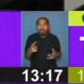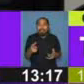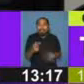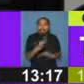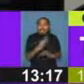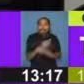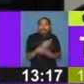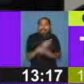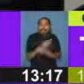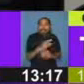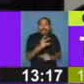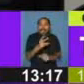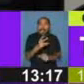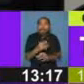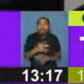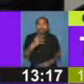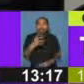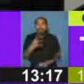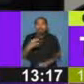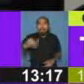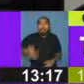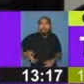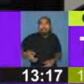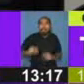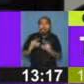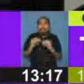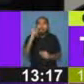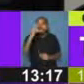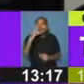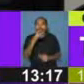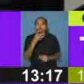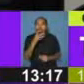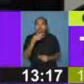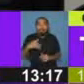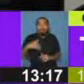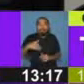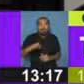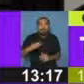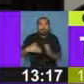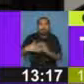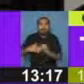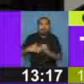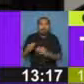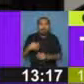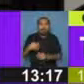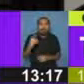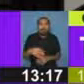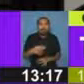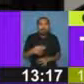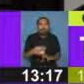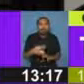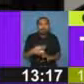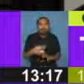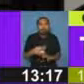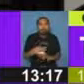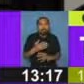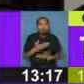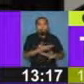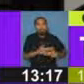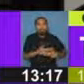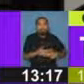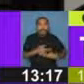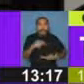el noveno paquete el jardín maternal en el décimo paquete y para refacción integral tenemos la escuela de frontera